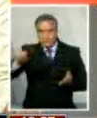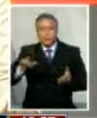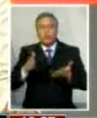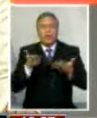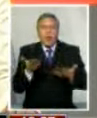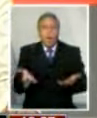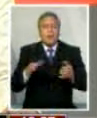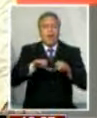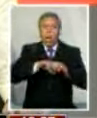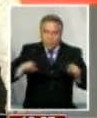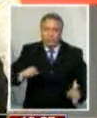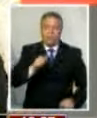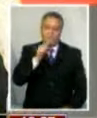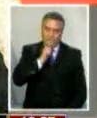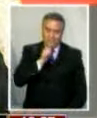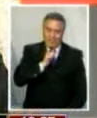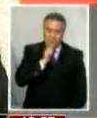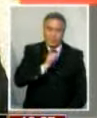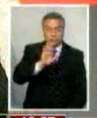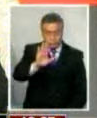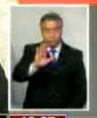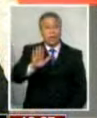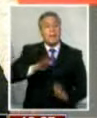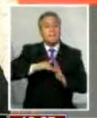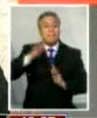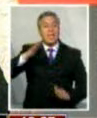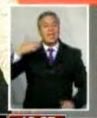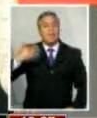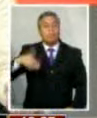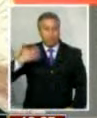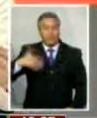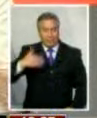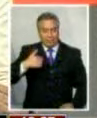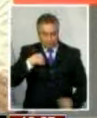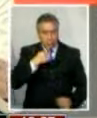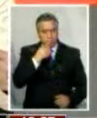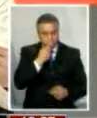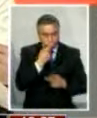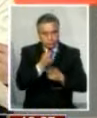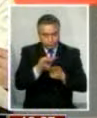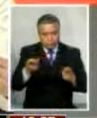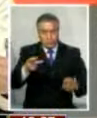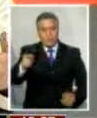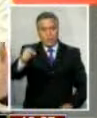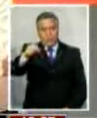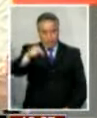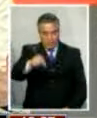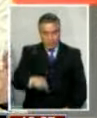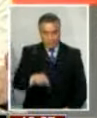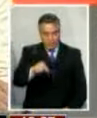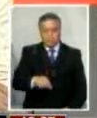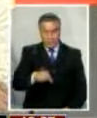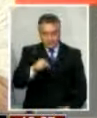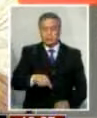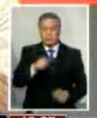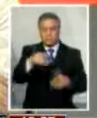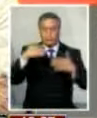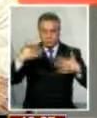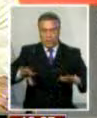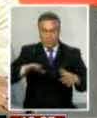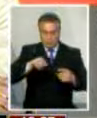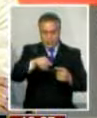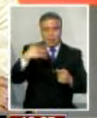exactamente debería ser. Creo que lo más importante destacar del caso es que aquí se ha relevado